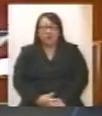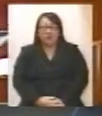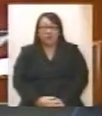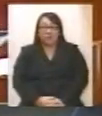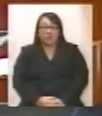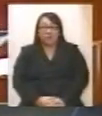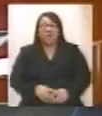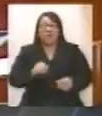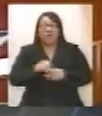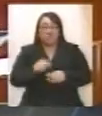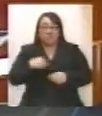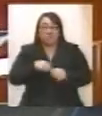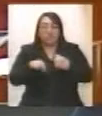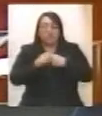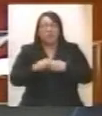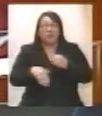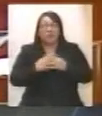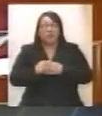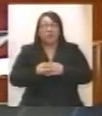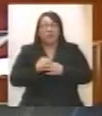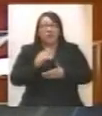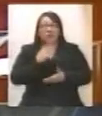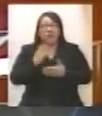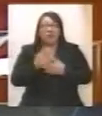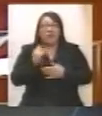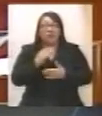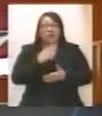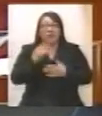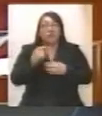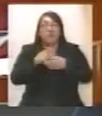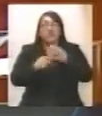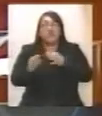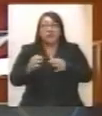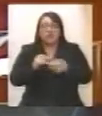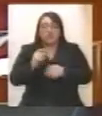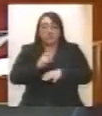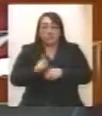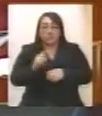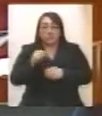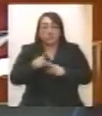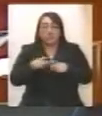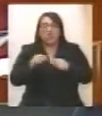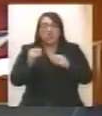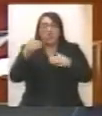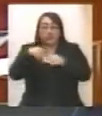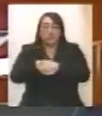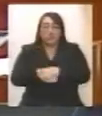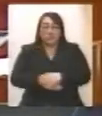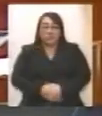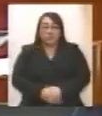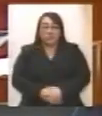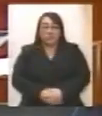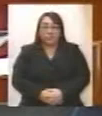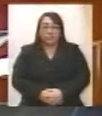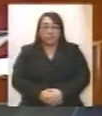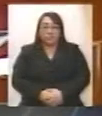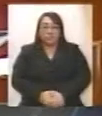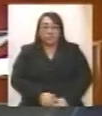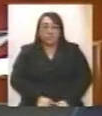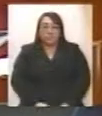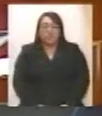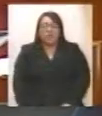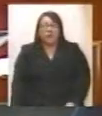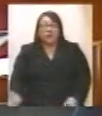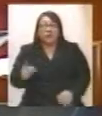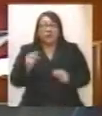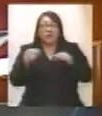En nuestro país, como en todas las sociedades, existe un fenómeno que se desarrolla en escenarios clandestinos, no accesibles a la